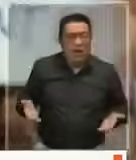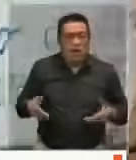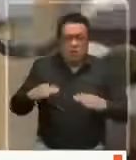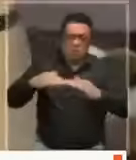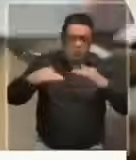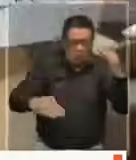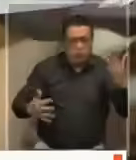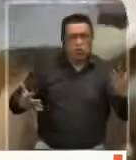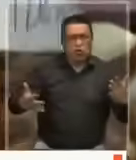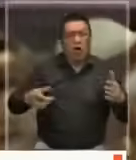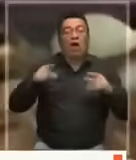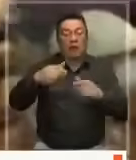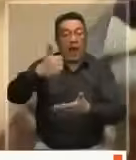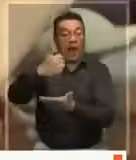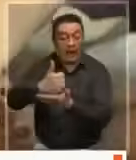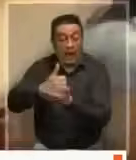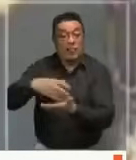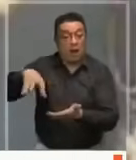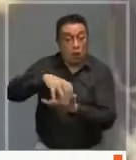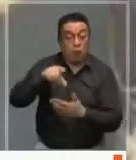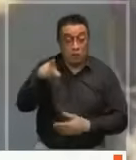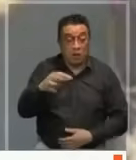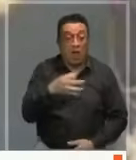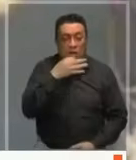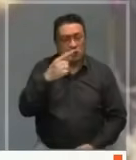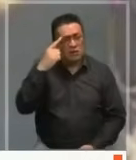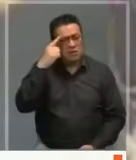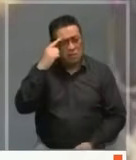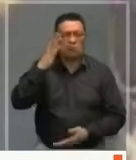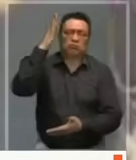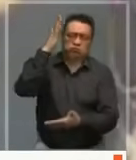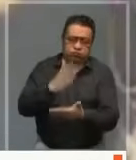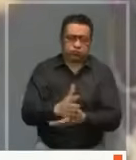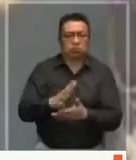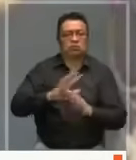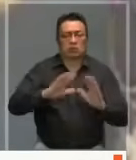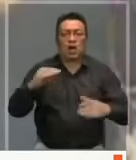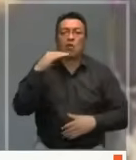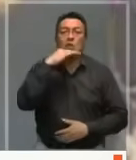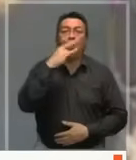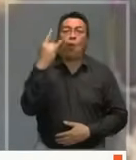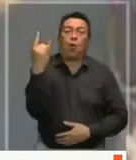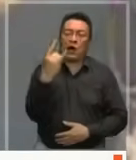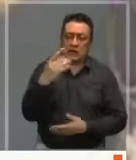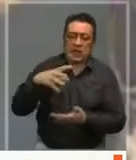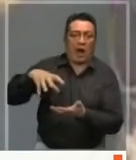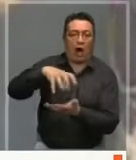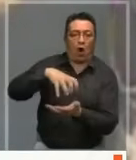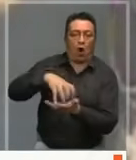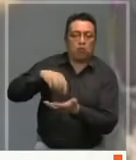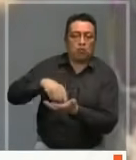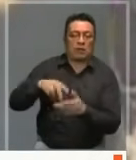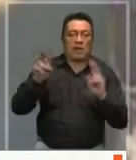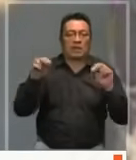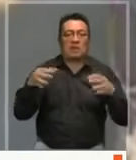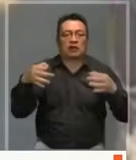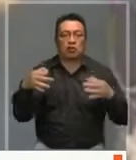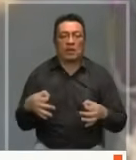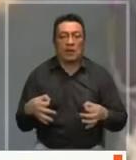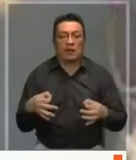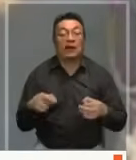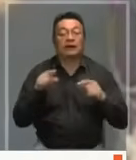que, a juicio del alcalde de la comuna, lo llevaron a tomar la decisión de decretar emergencia comunal por seguridad.